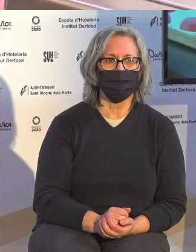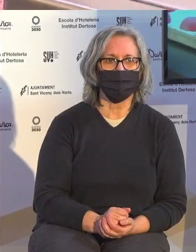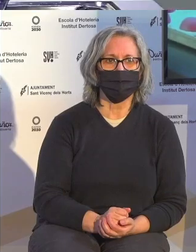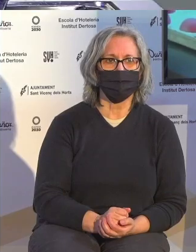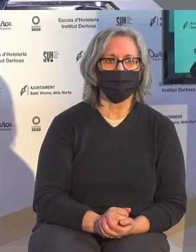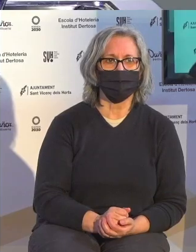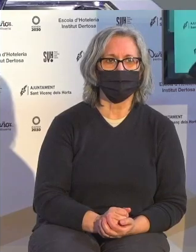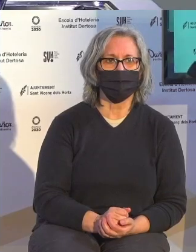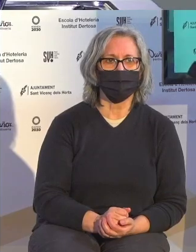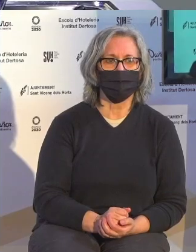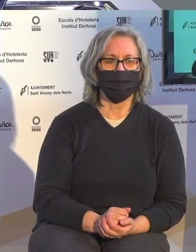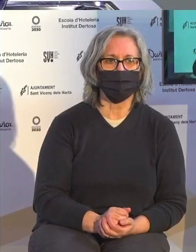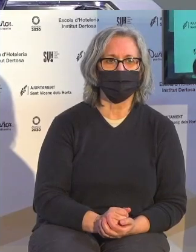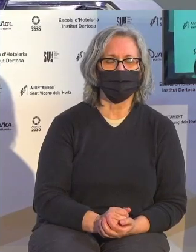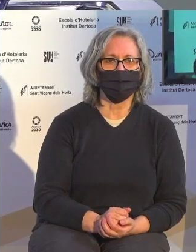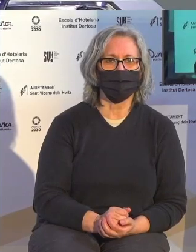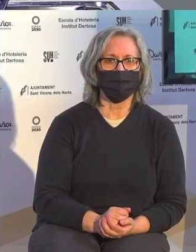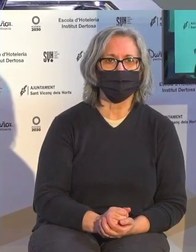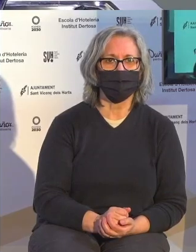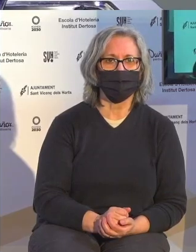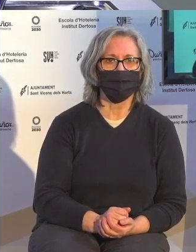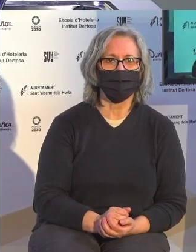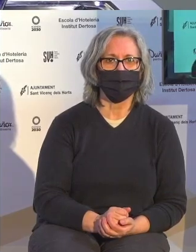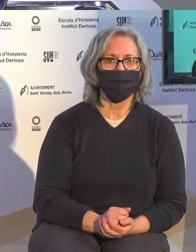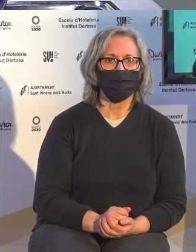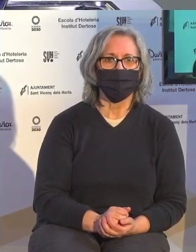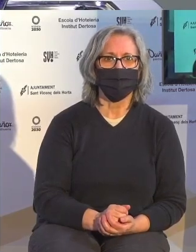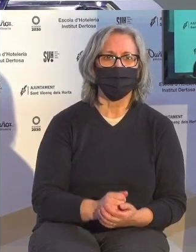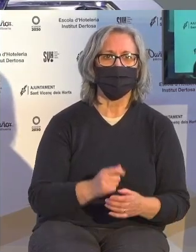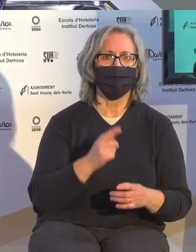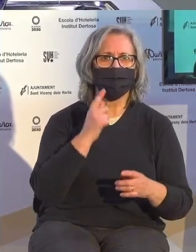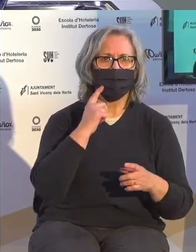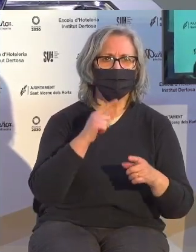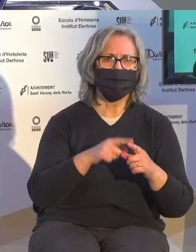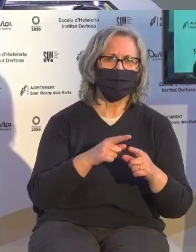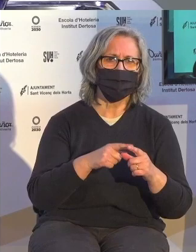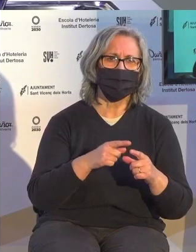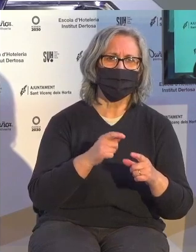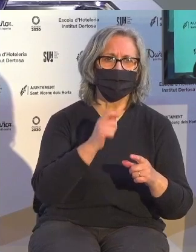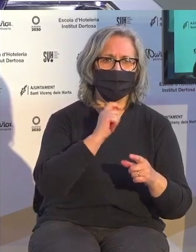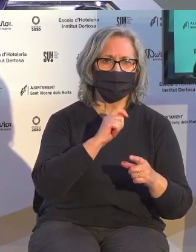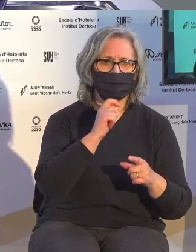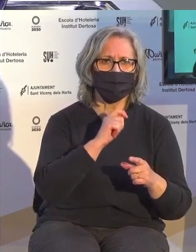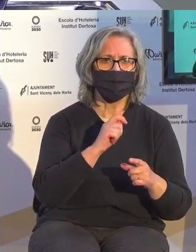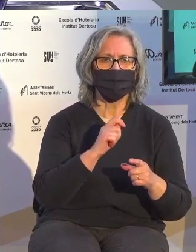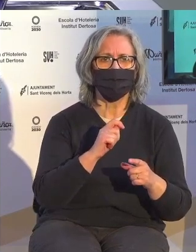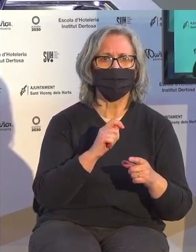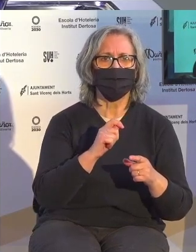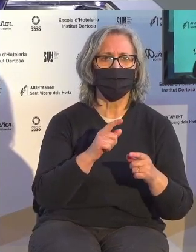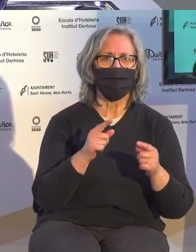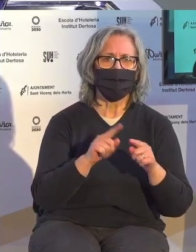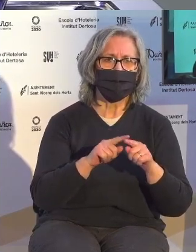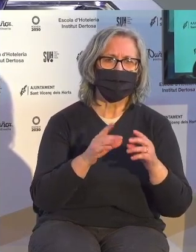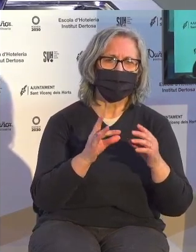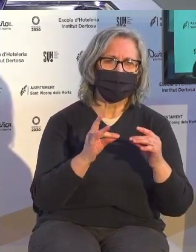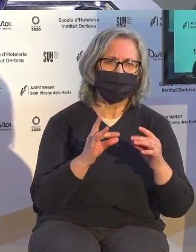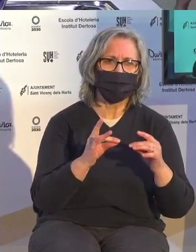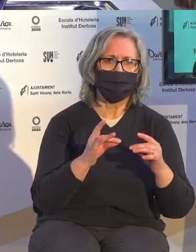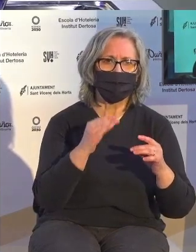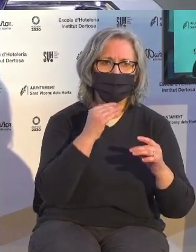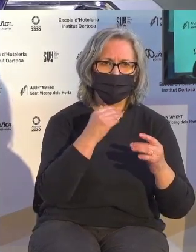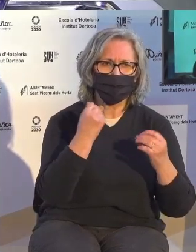el problema de esta receta siempre es la textura de lo delató porque cuando está muy congelado está muy duro